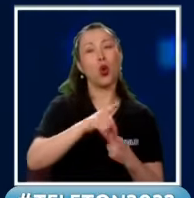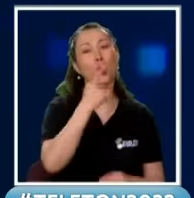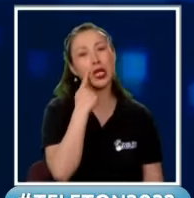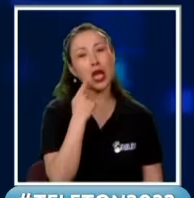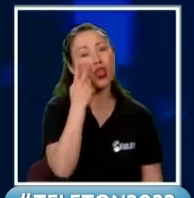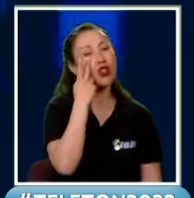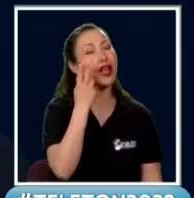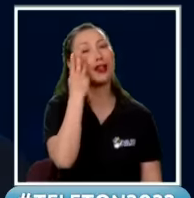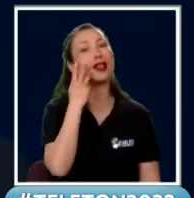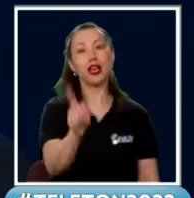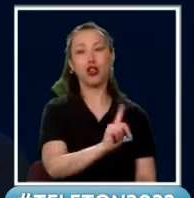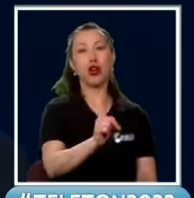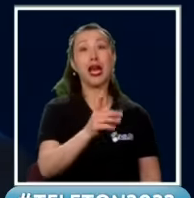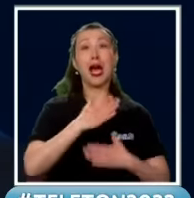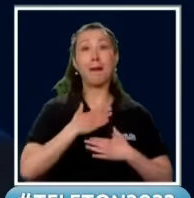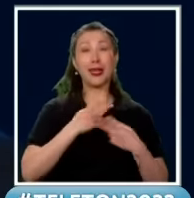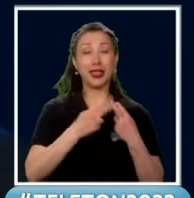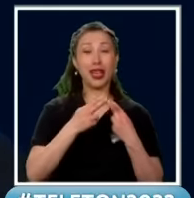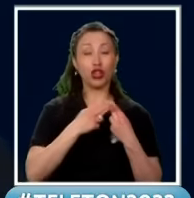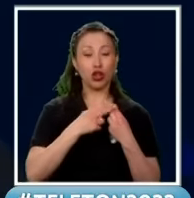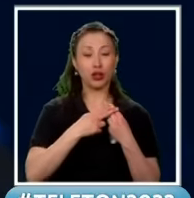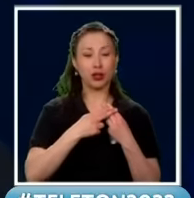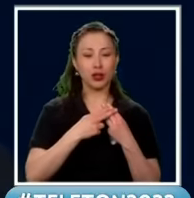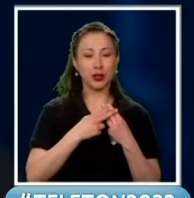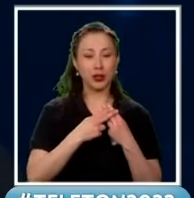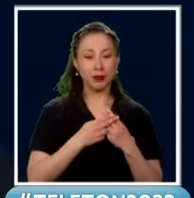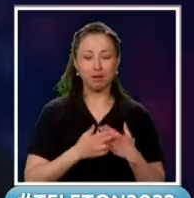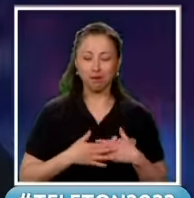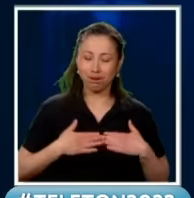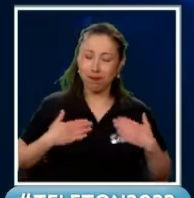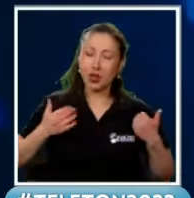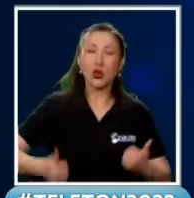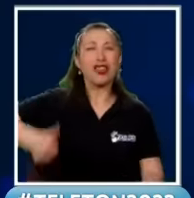días. A mí me hace bien todos los días.